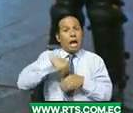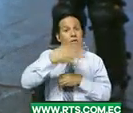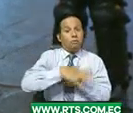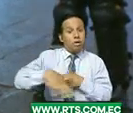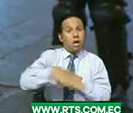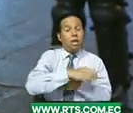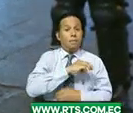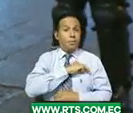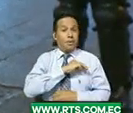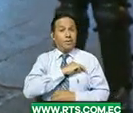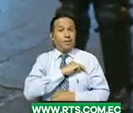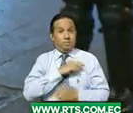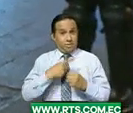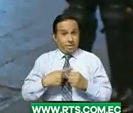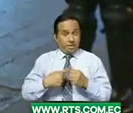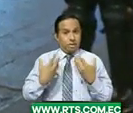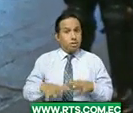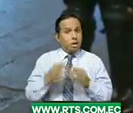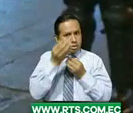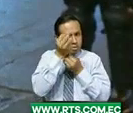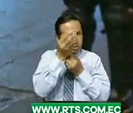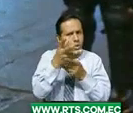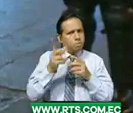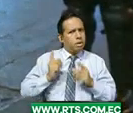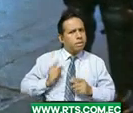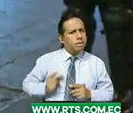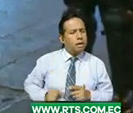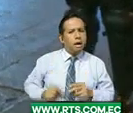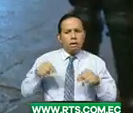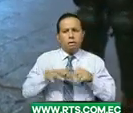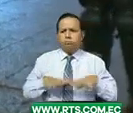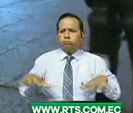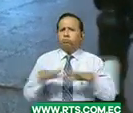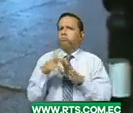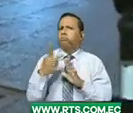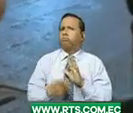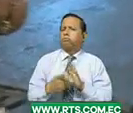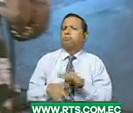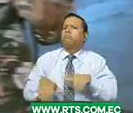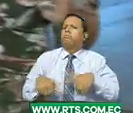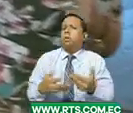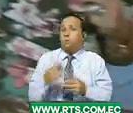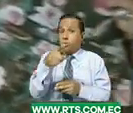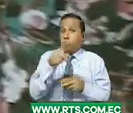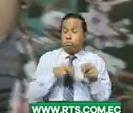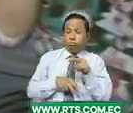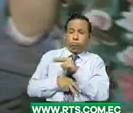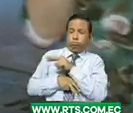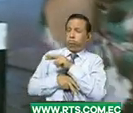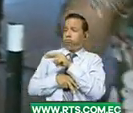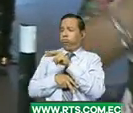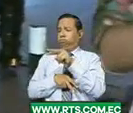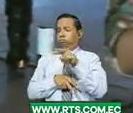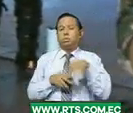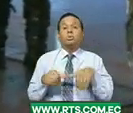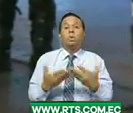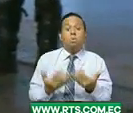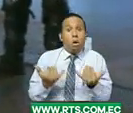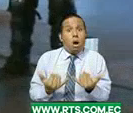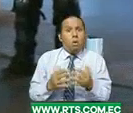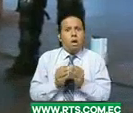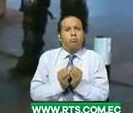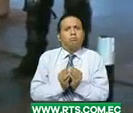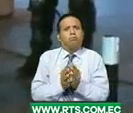del municipio capitalino, para darles a conocer mayores detalles. El ambiente que se vive a esta hora es este, ustedes lo pueden observar. Al momento existe un